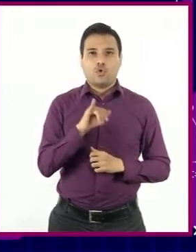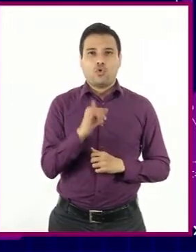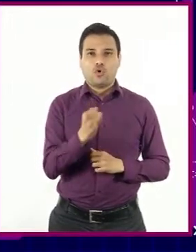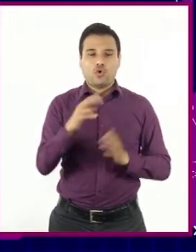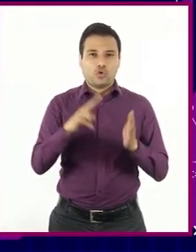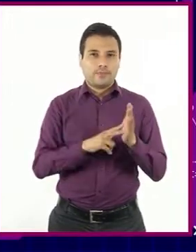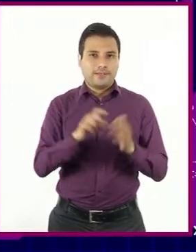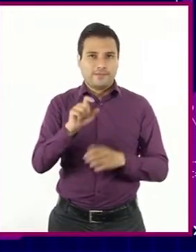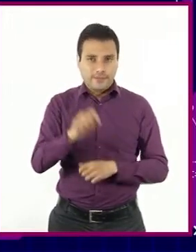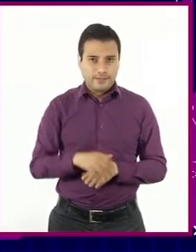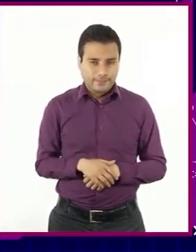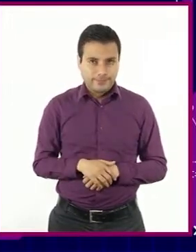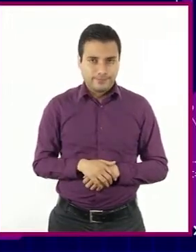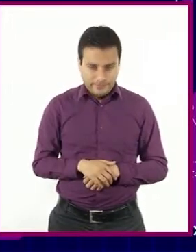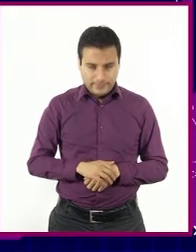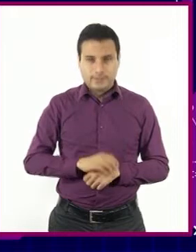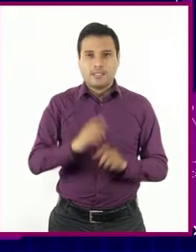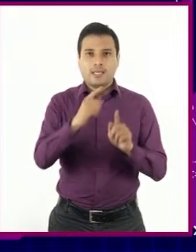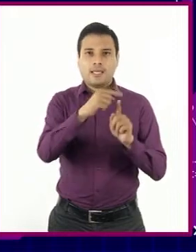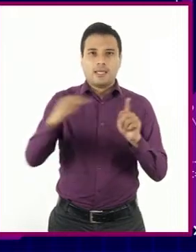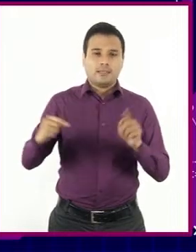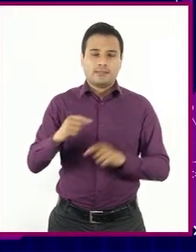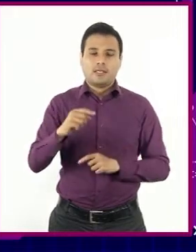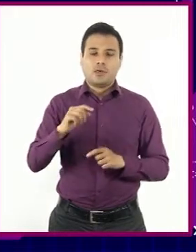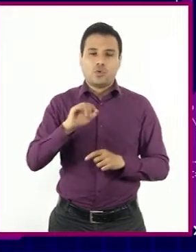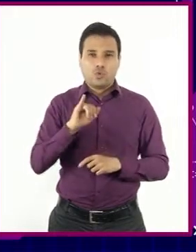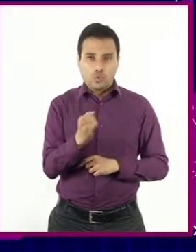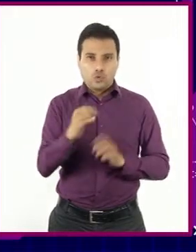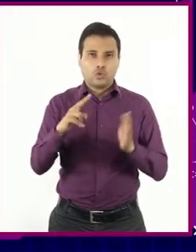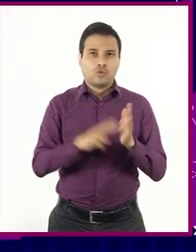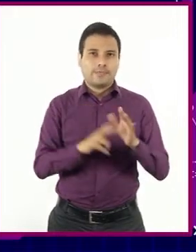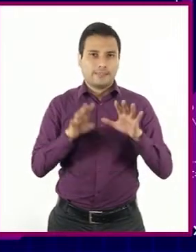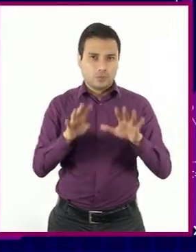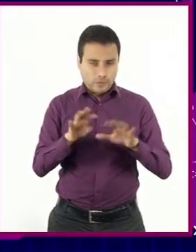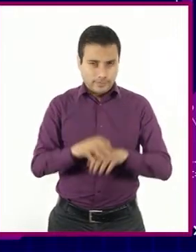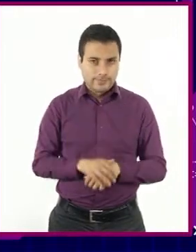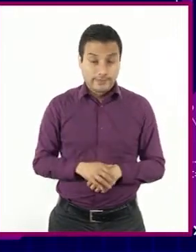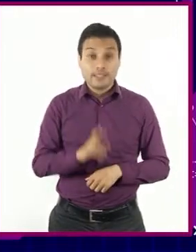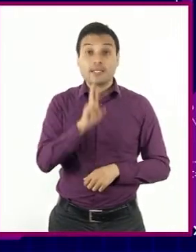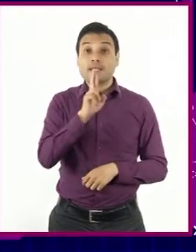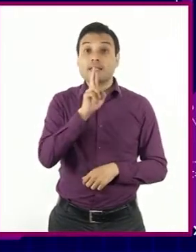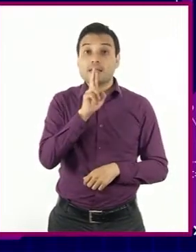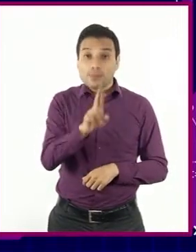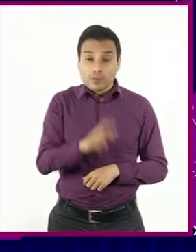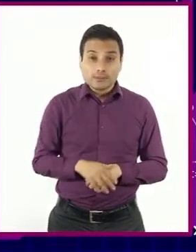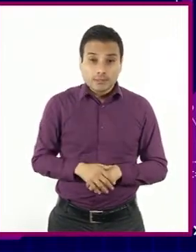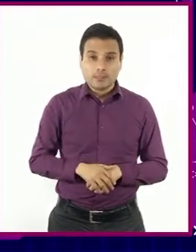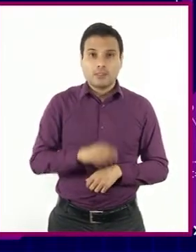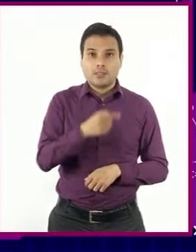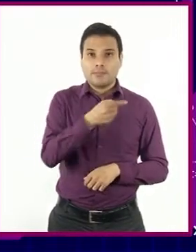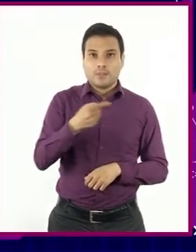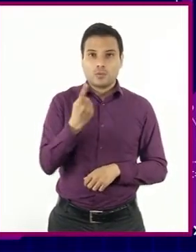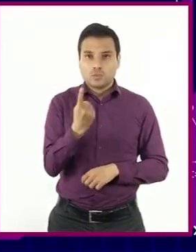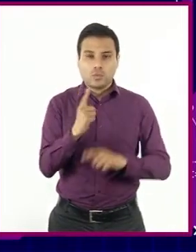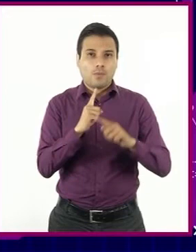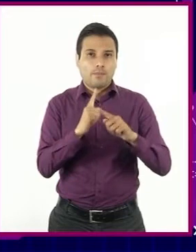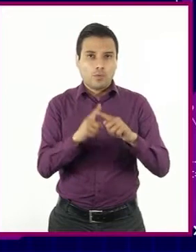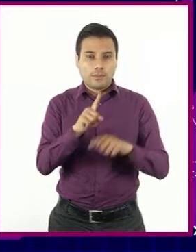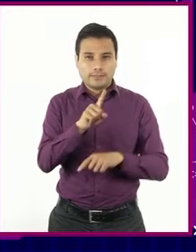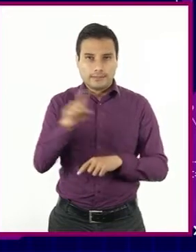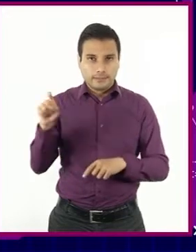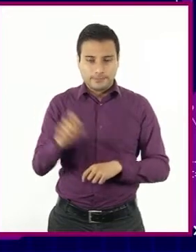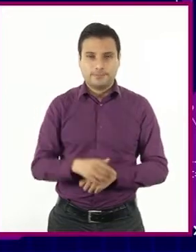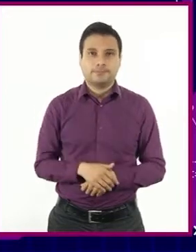2020 entre el correspondiente a junio de 2019. Al resultado obtenido se le resta la unidad y se multiplica por